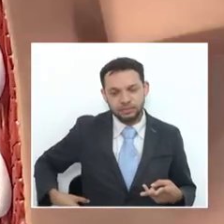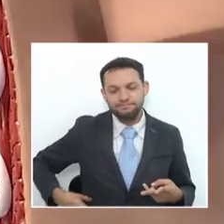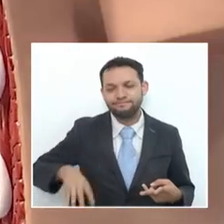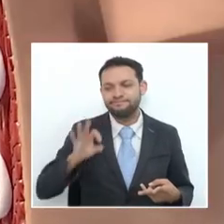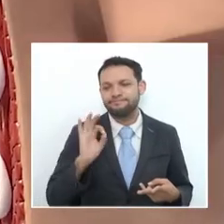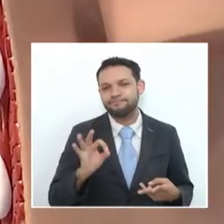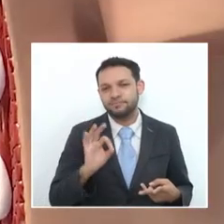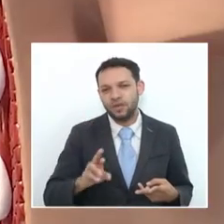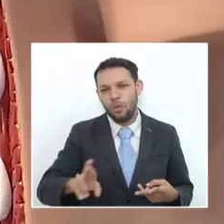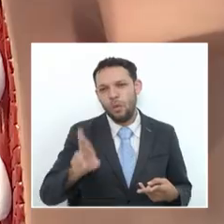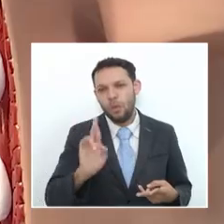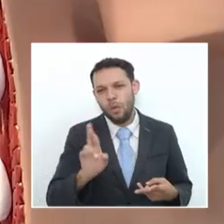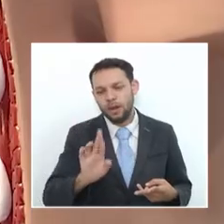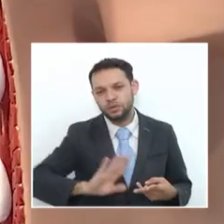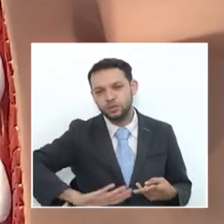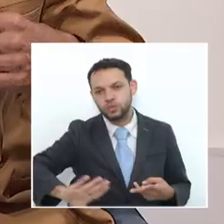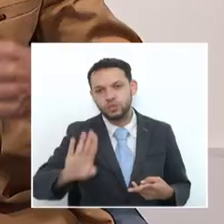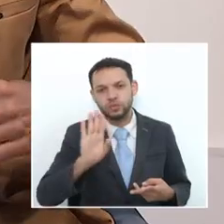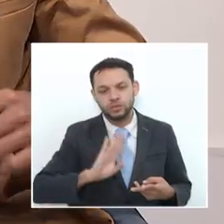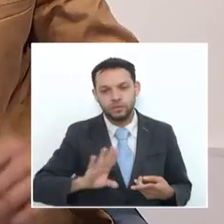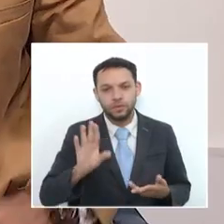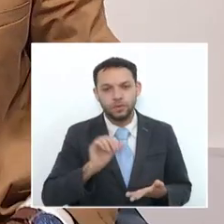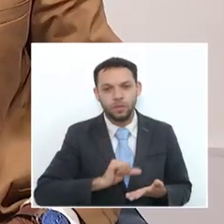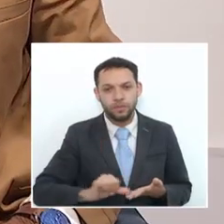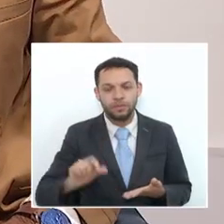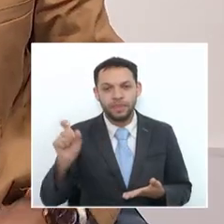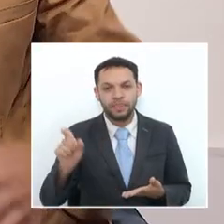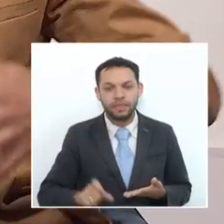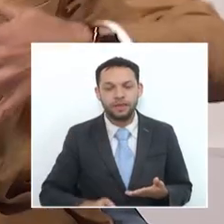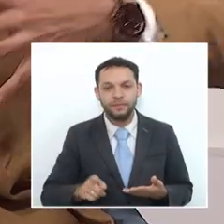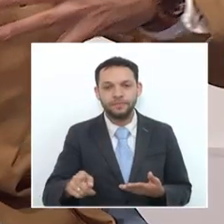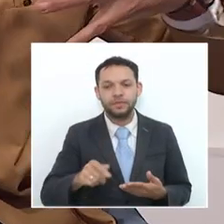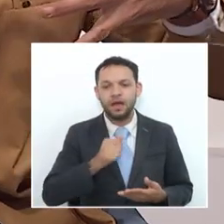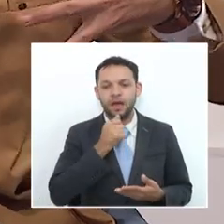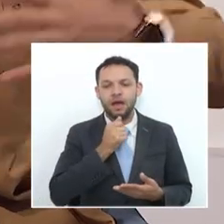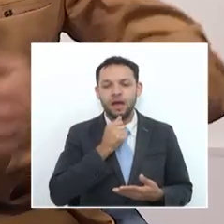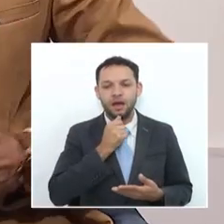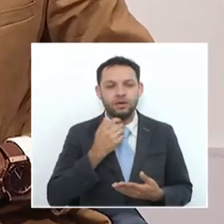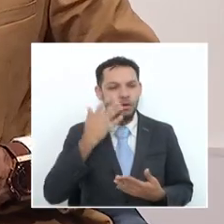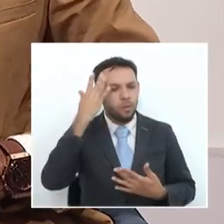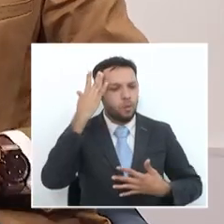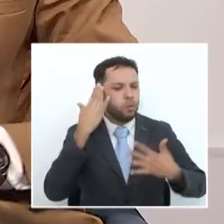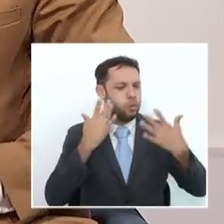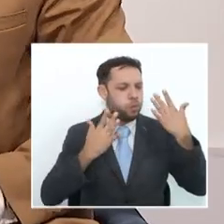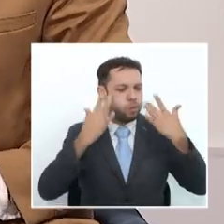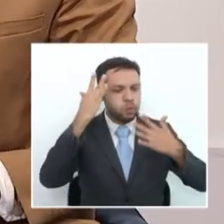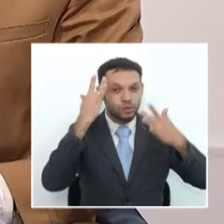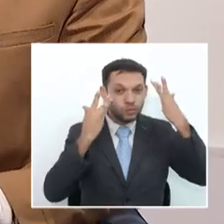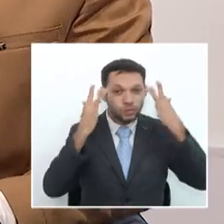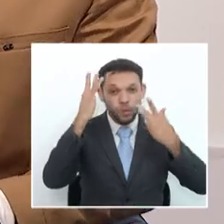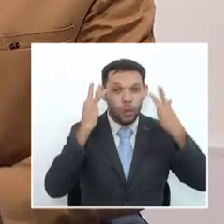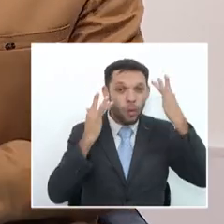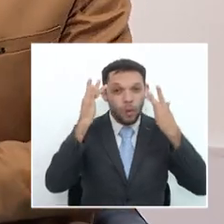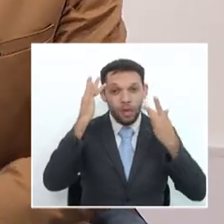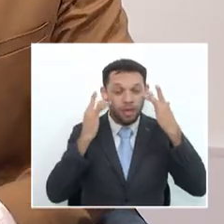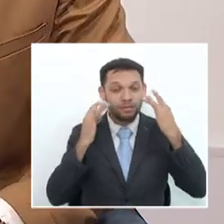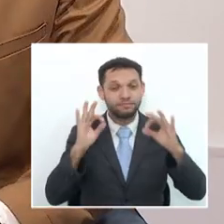ustedes puedan hacer una inversión en sus casas y tener un baño turco para que hagan vasodilatación y suden más.